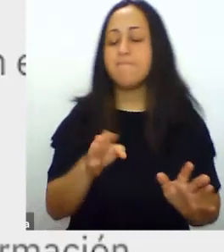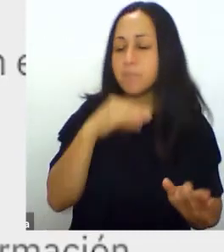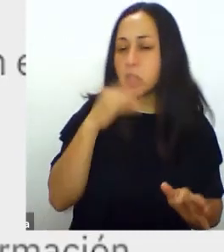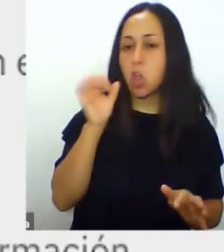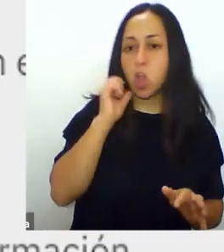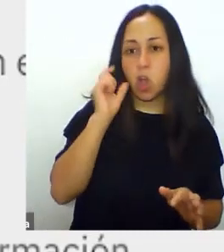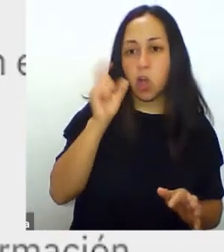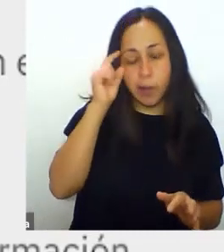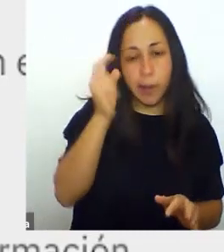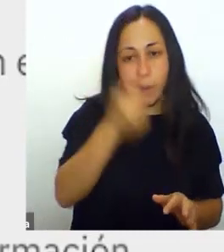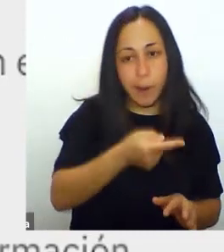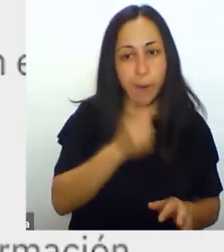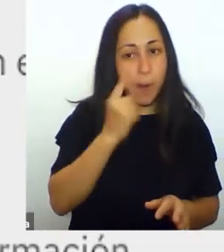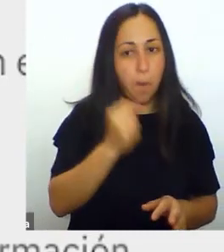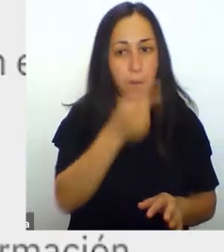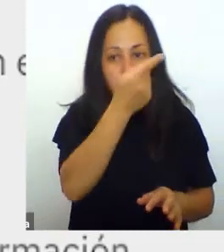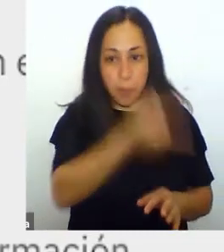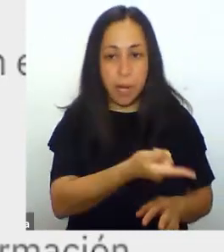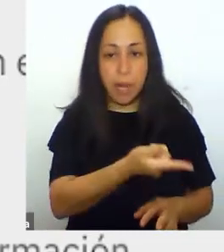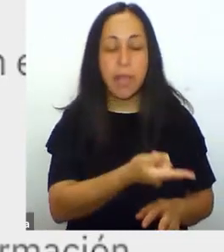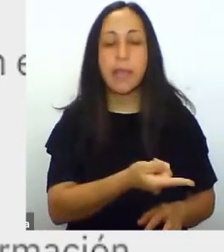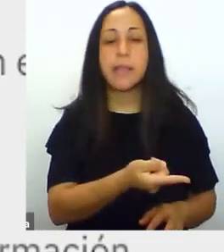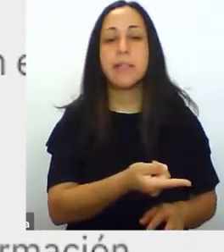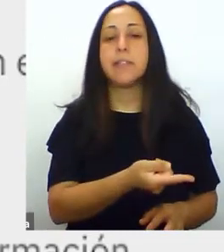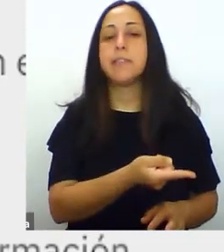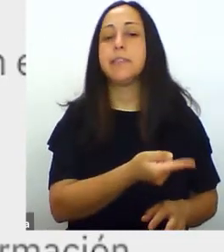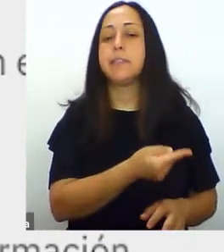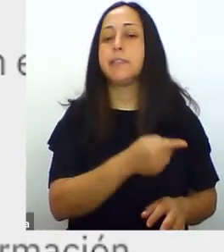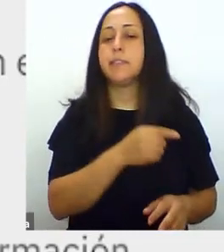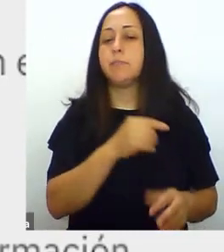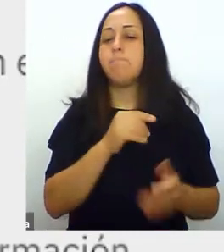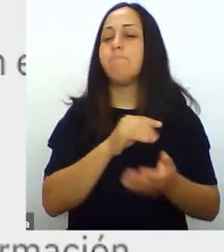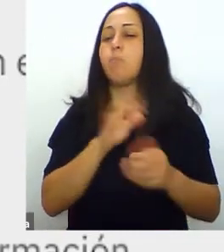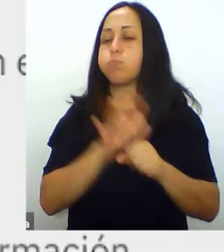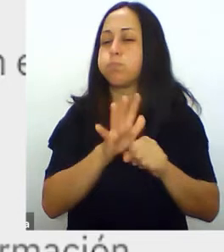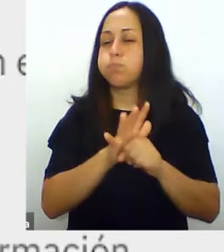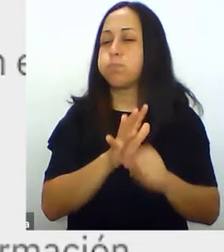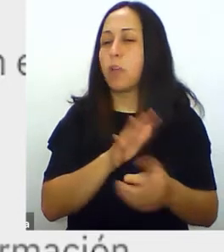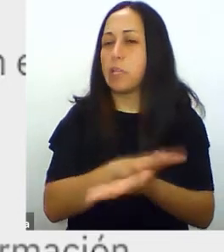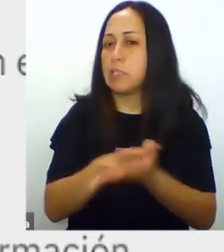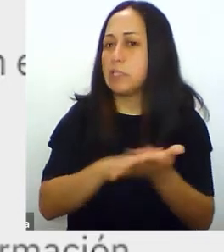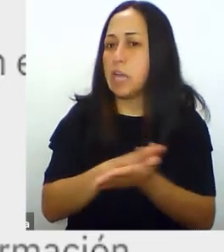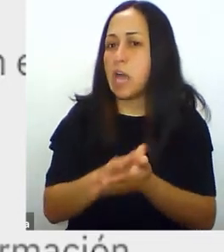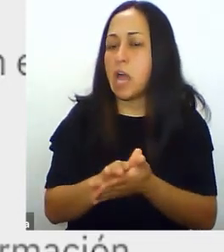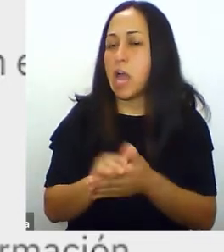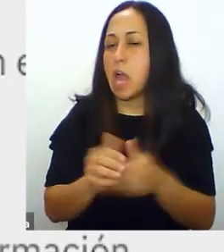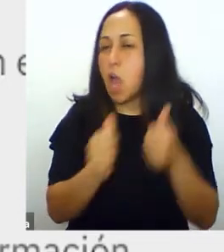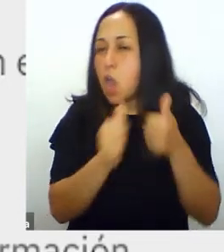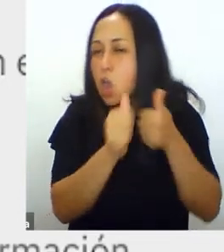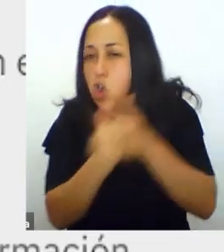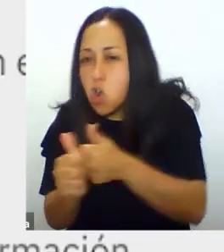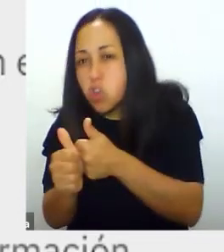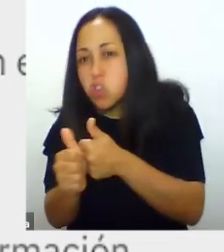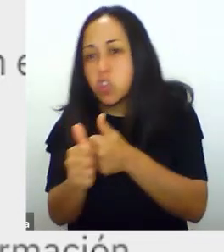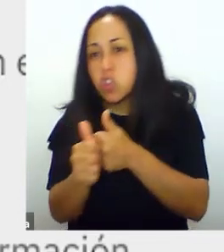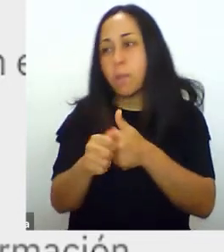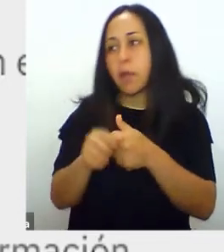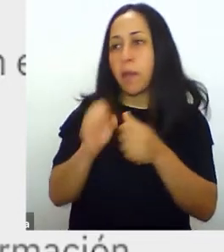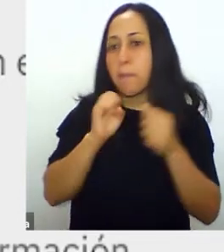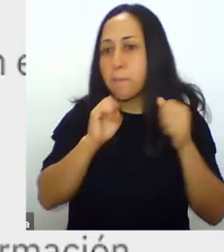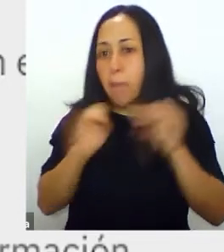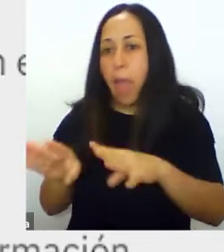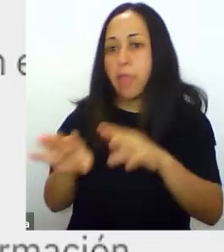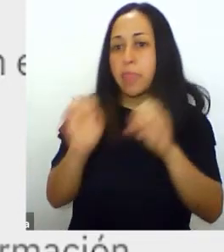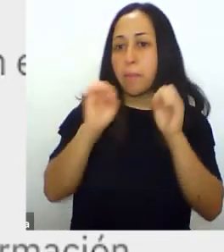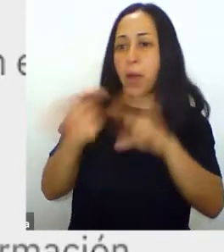Jorge probablemente se estaba dando ya una situación de acoso, donde él enviaba mensajes